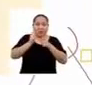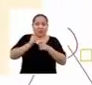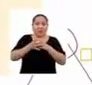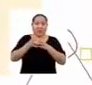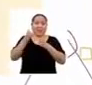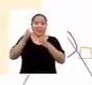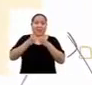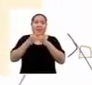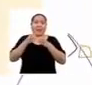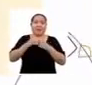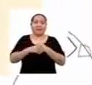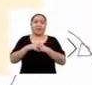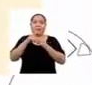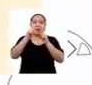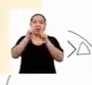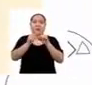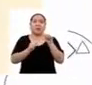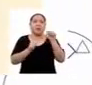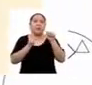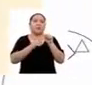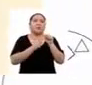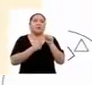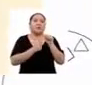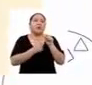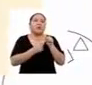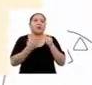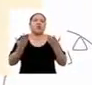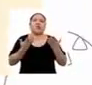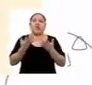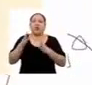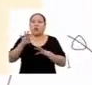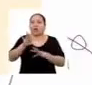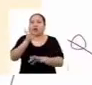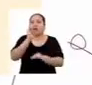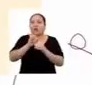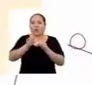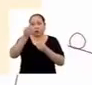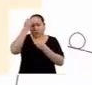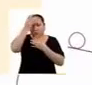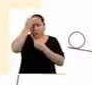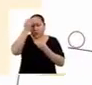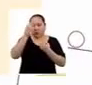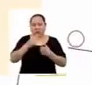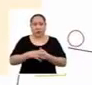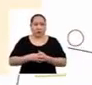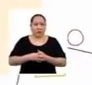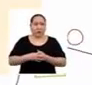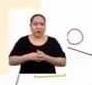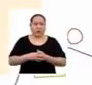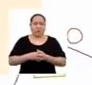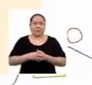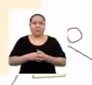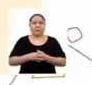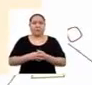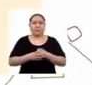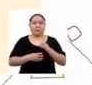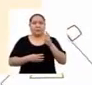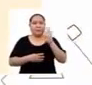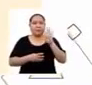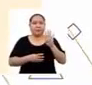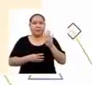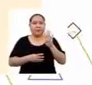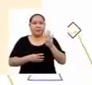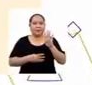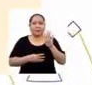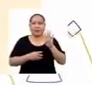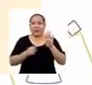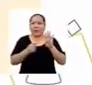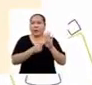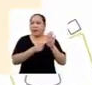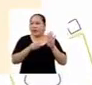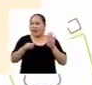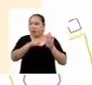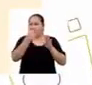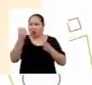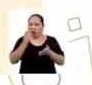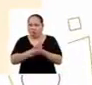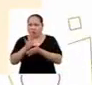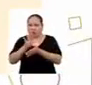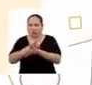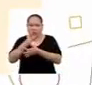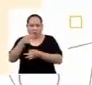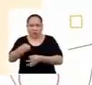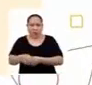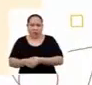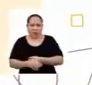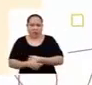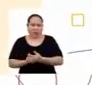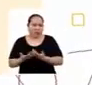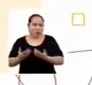preguntarnos: A. ¿De dónde obtendremos los datos? ¿Se encuentran en otros documentos, en